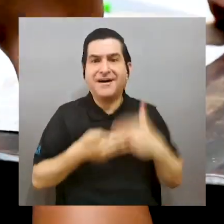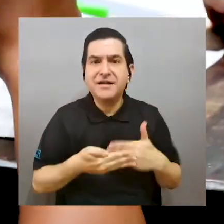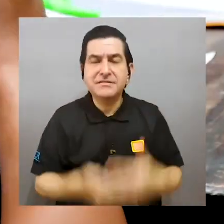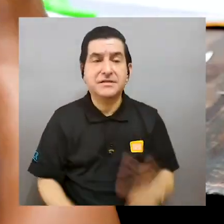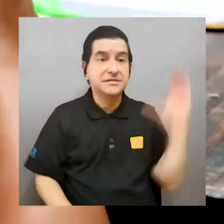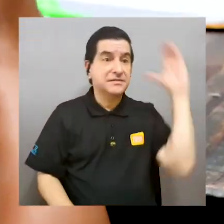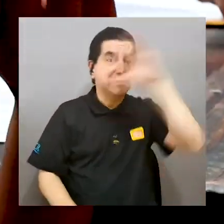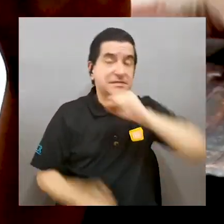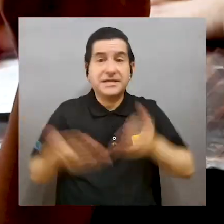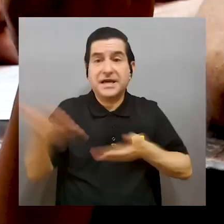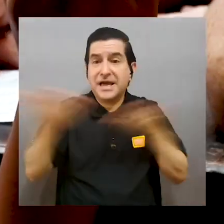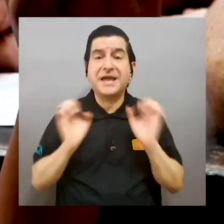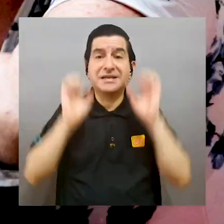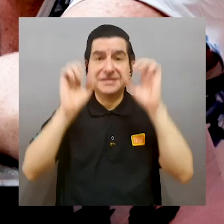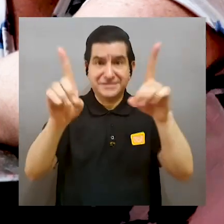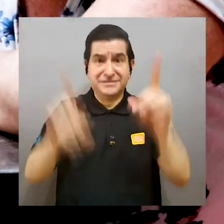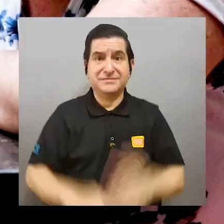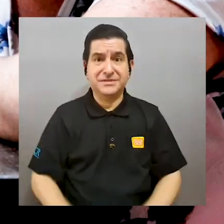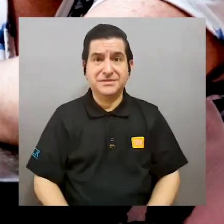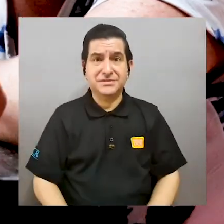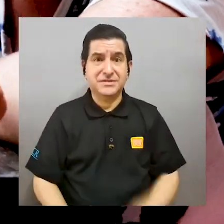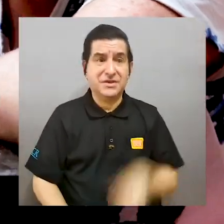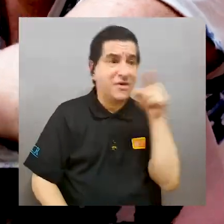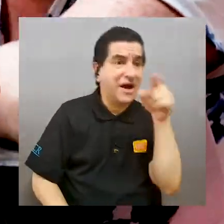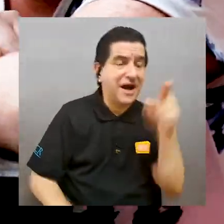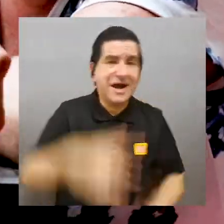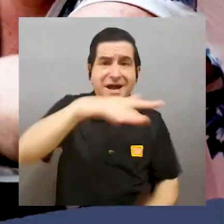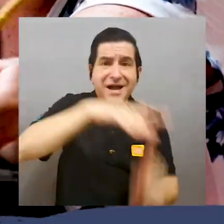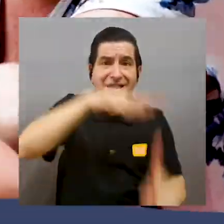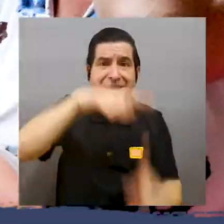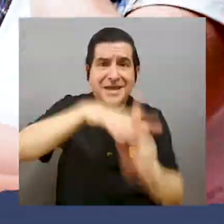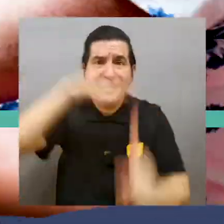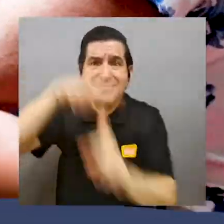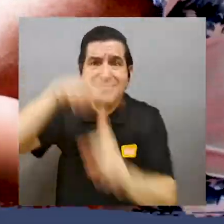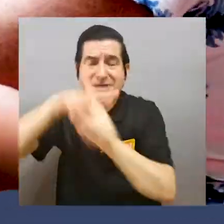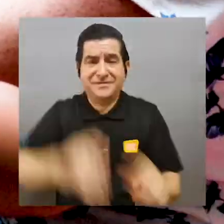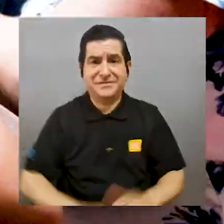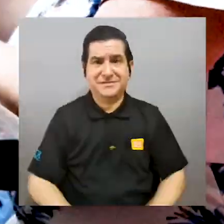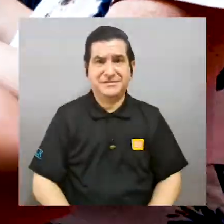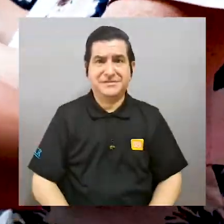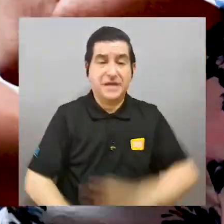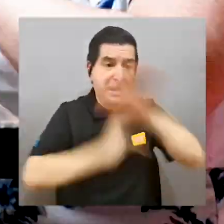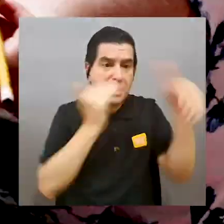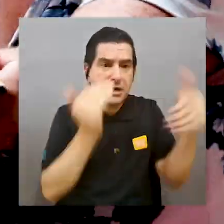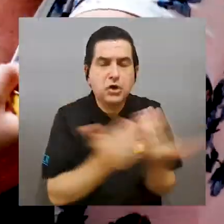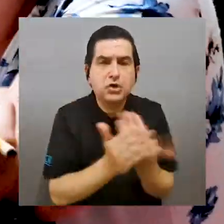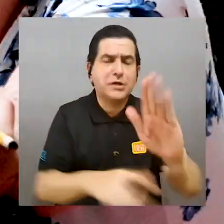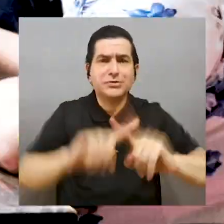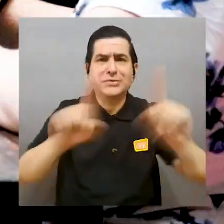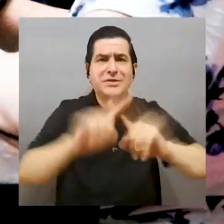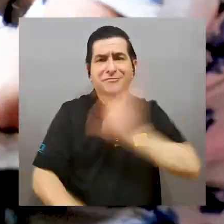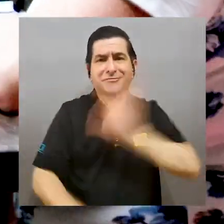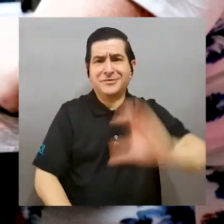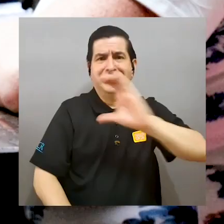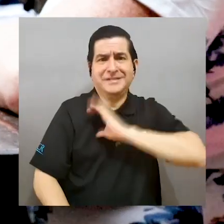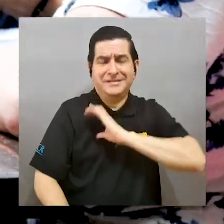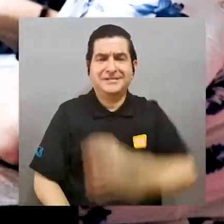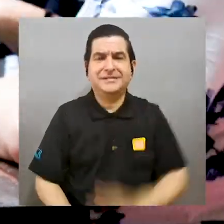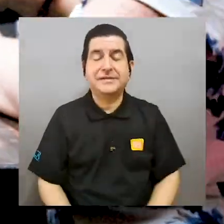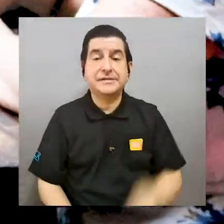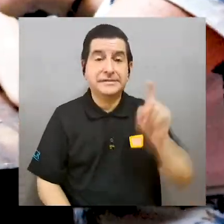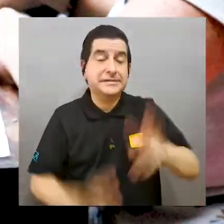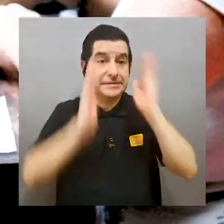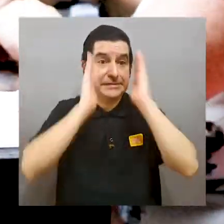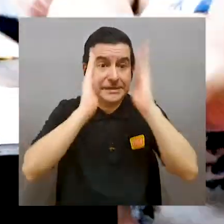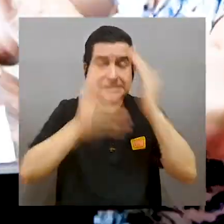de por sí, que se notan en el servicio educativo, ¿verdad? Ahí es donde afloran, ahí es donde las vemos en toda su dimensión. Entonces